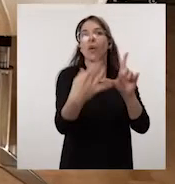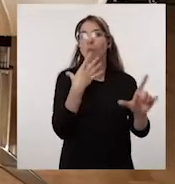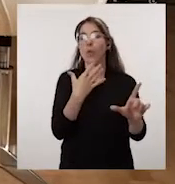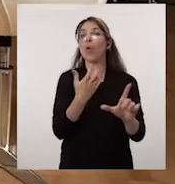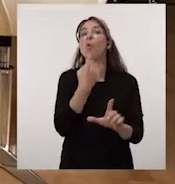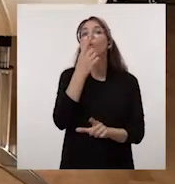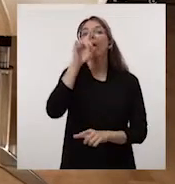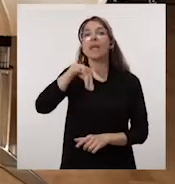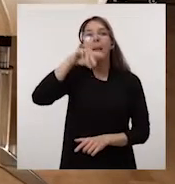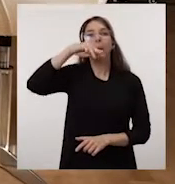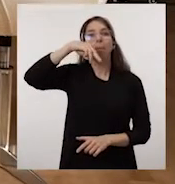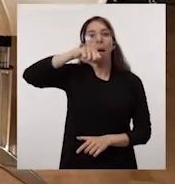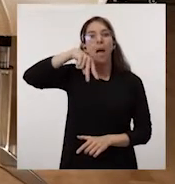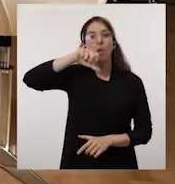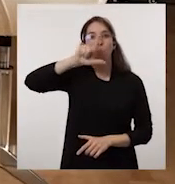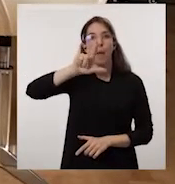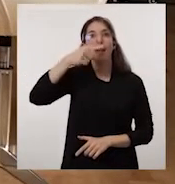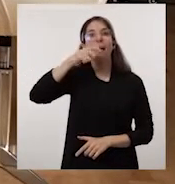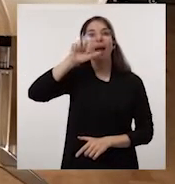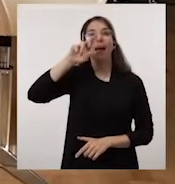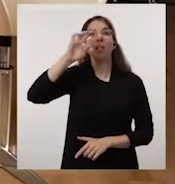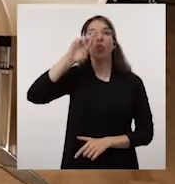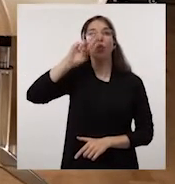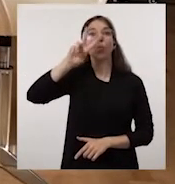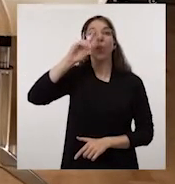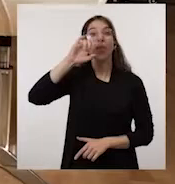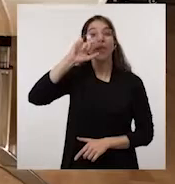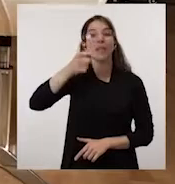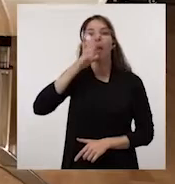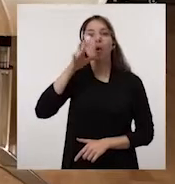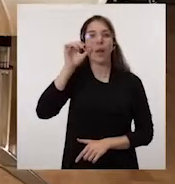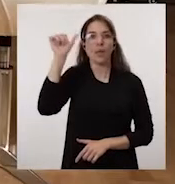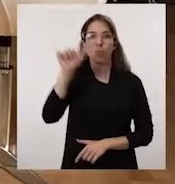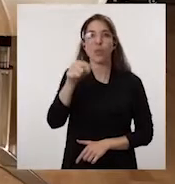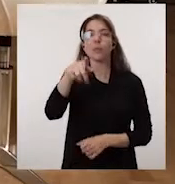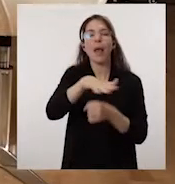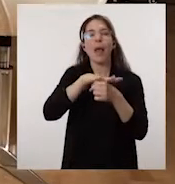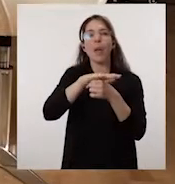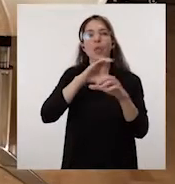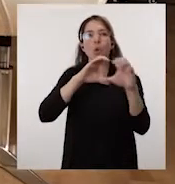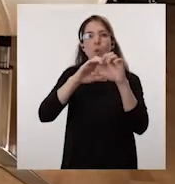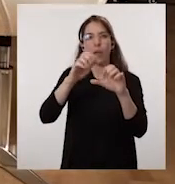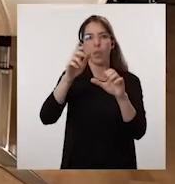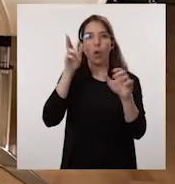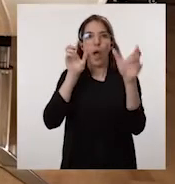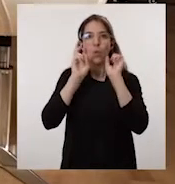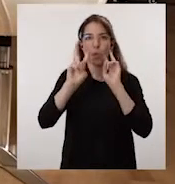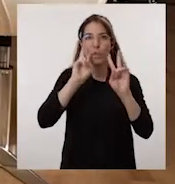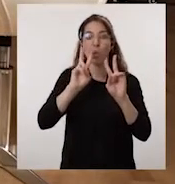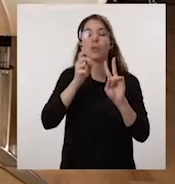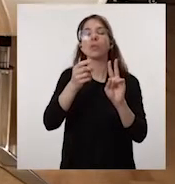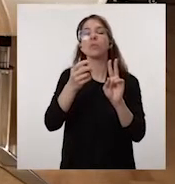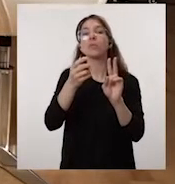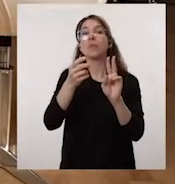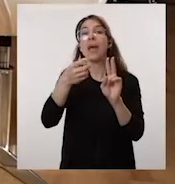y uno de ellos ha sido manuel gertrudis a quien vamos a escuchar ahora él es del ámbito de la comunicación audiovisual y nos va a contar su